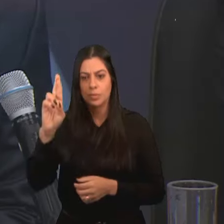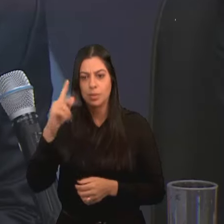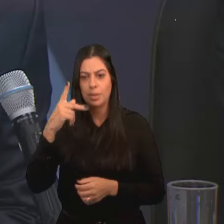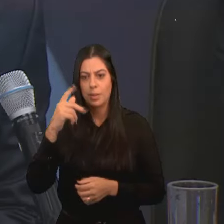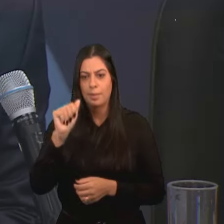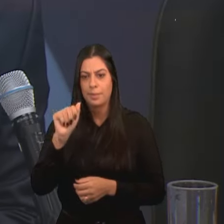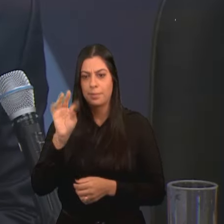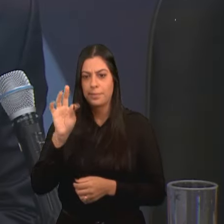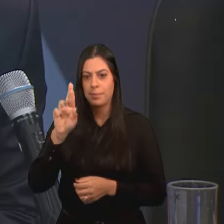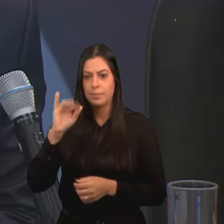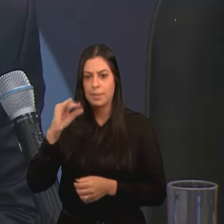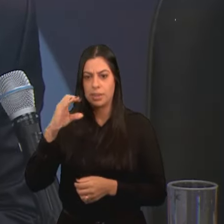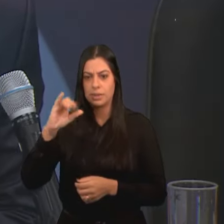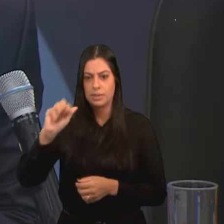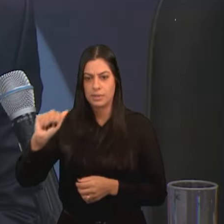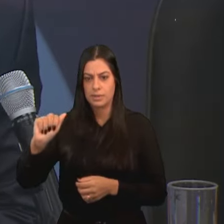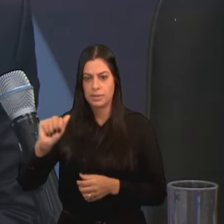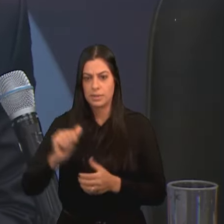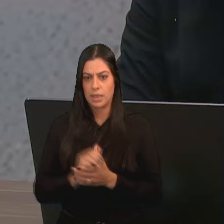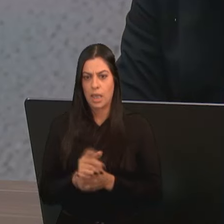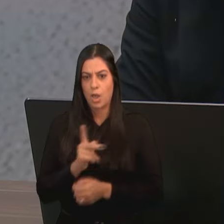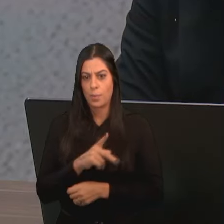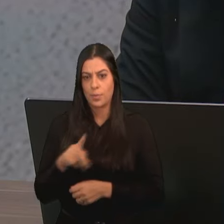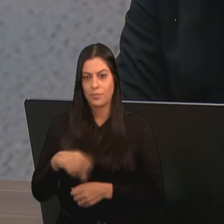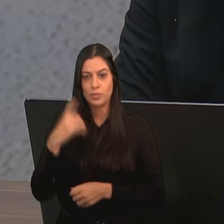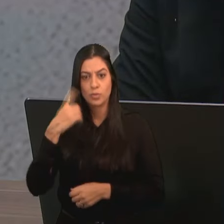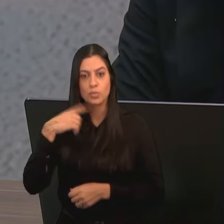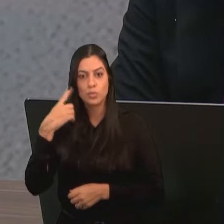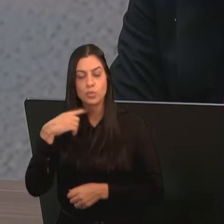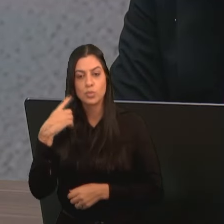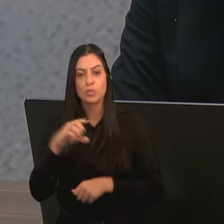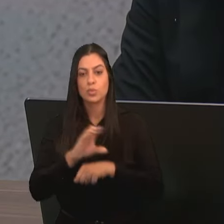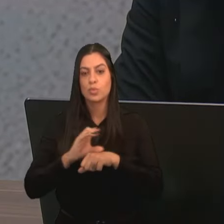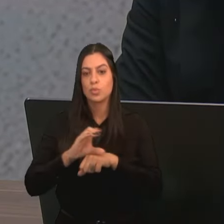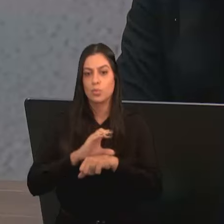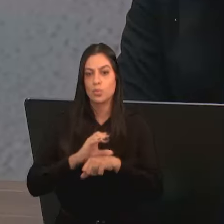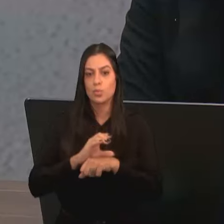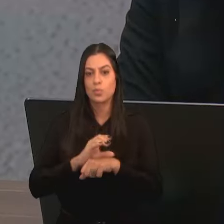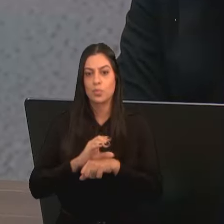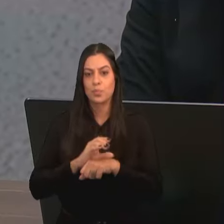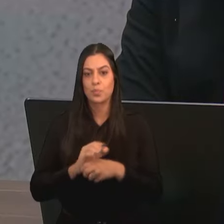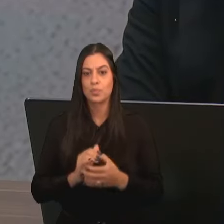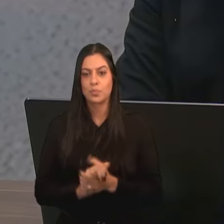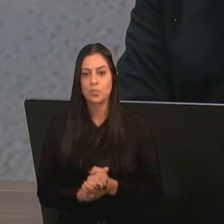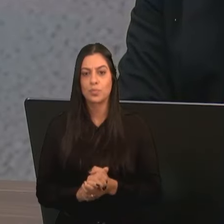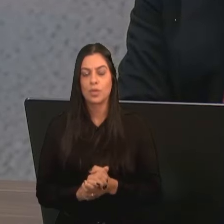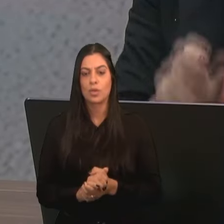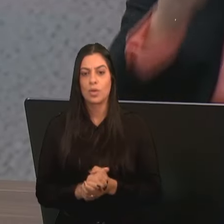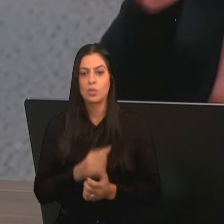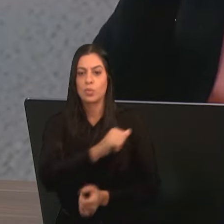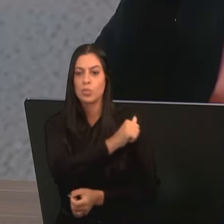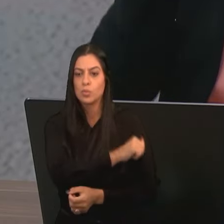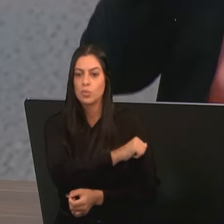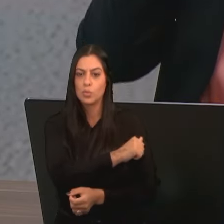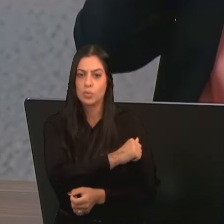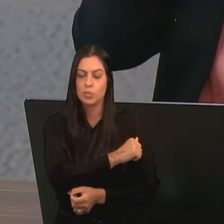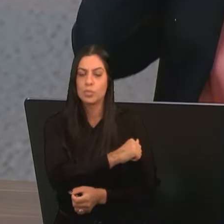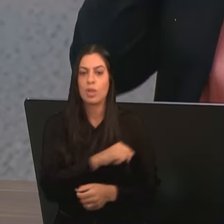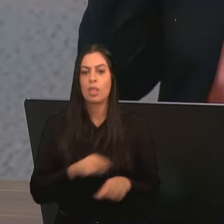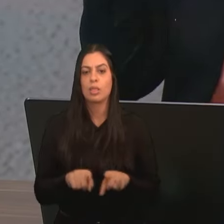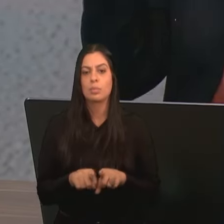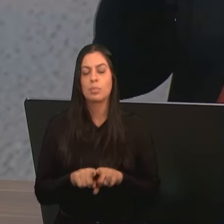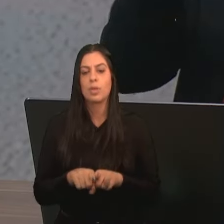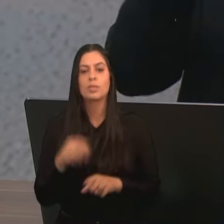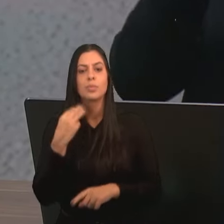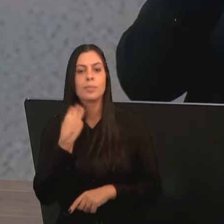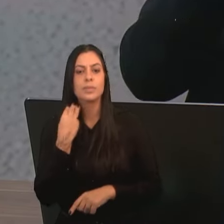Patricia el tercer discurso, la profesora Patricia. Es profesora de Derecho